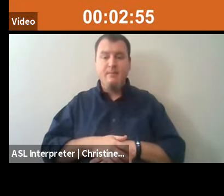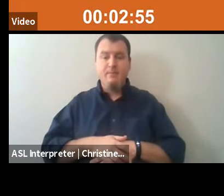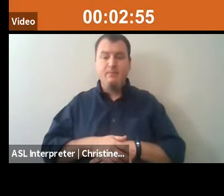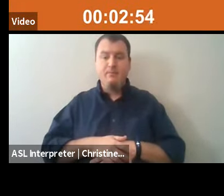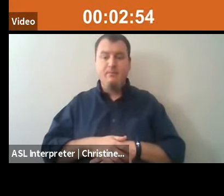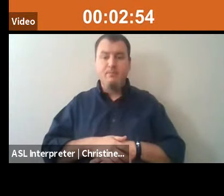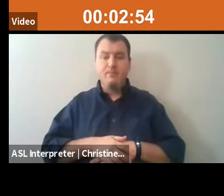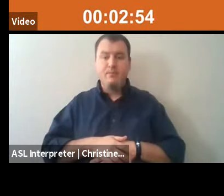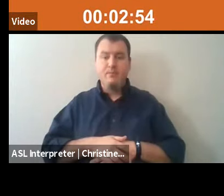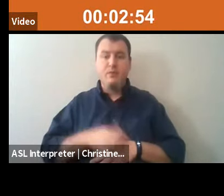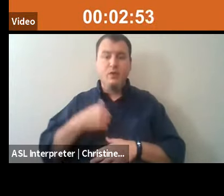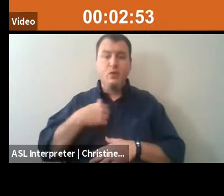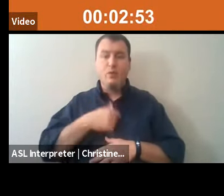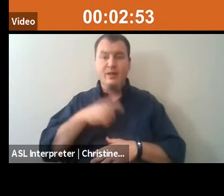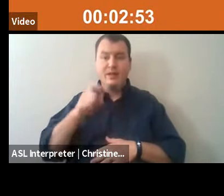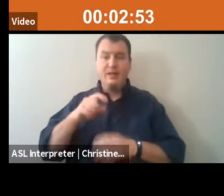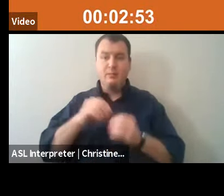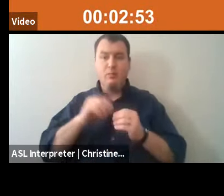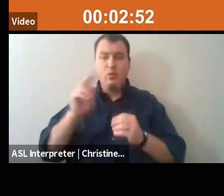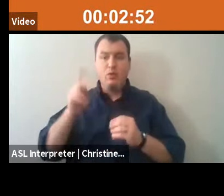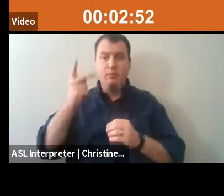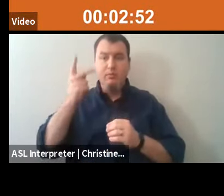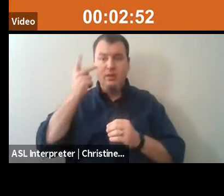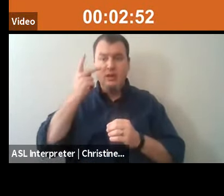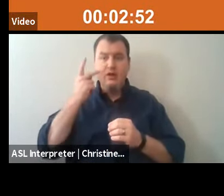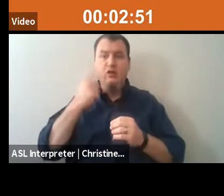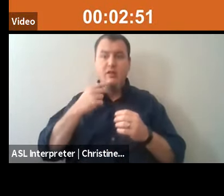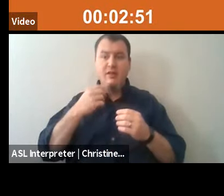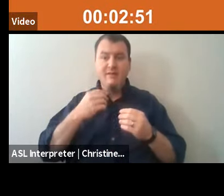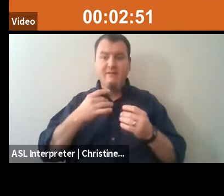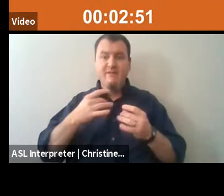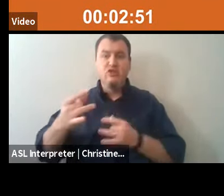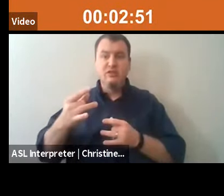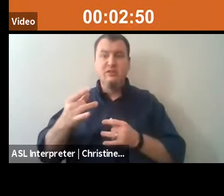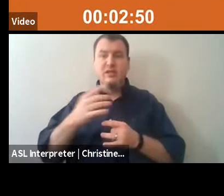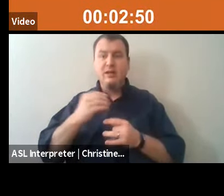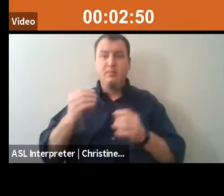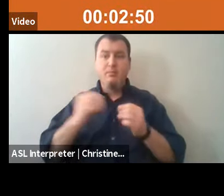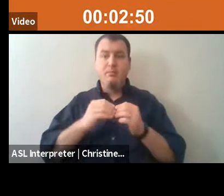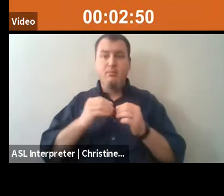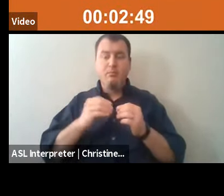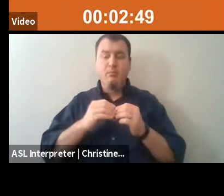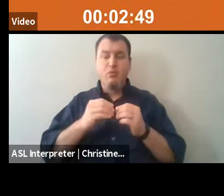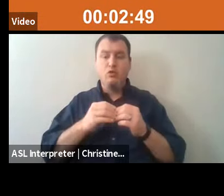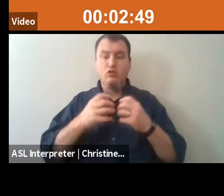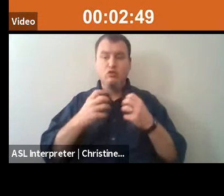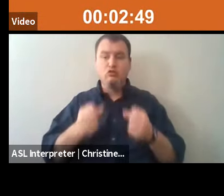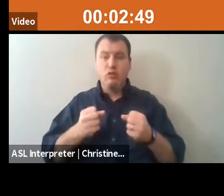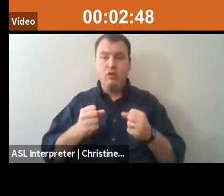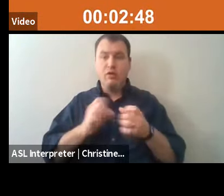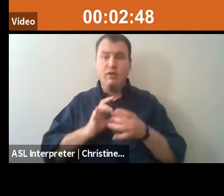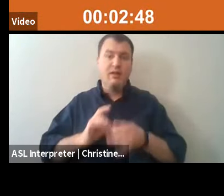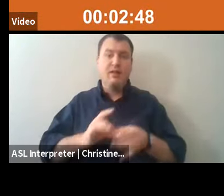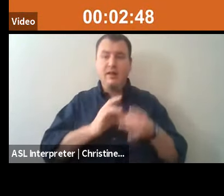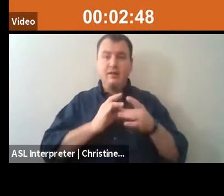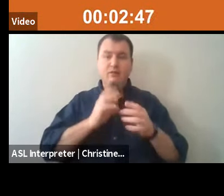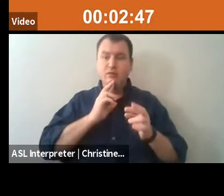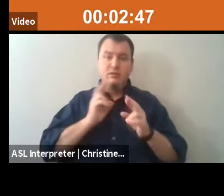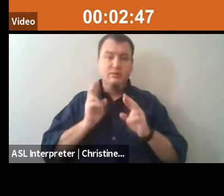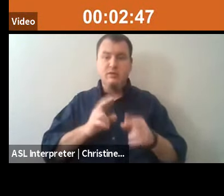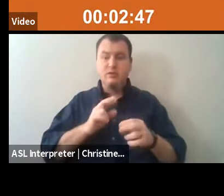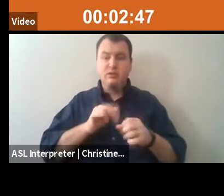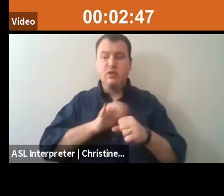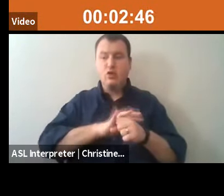políticas más eficaces y respuestas colectivas. La pandemia, el COVID-19, ha tenido un